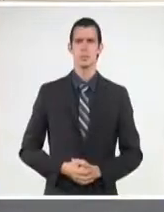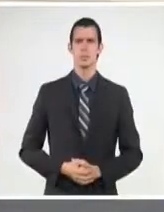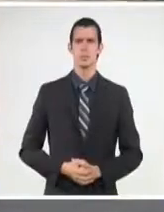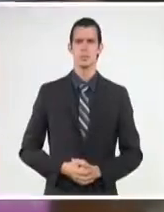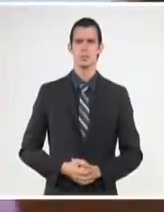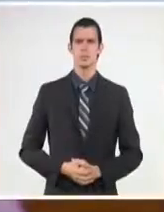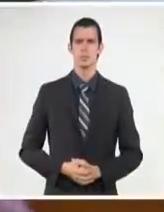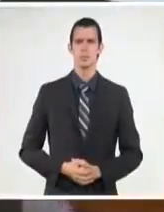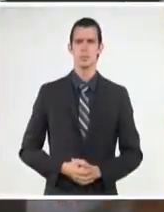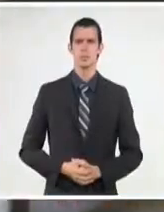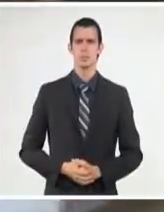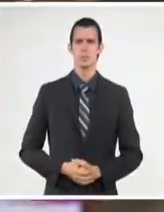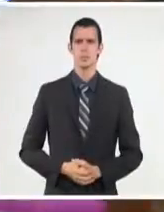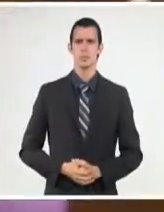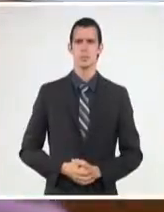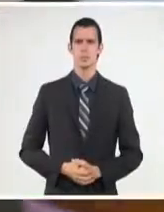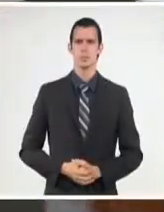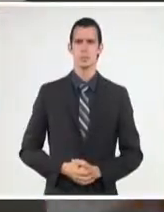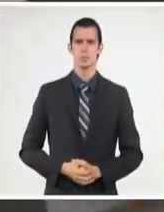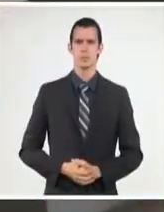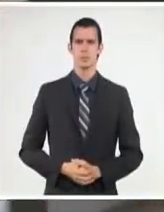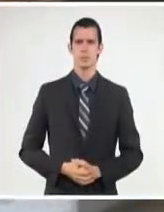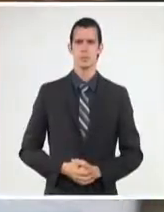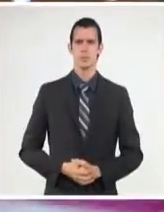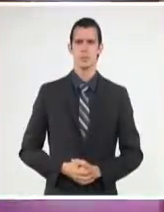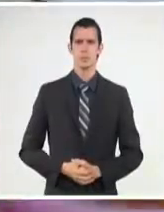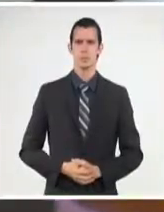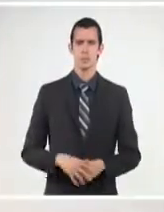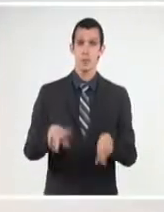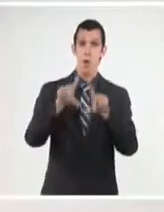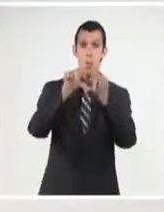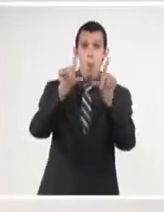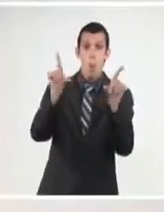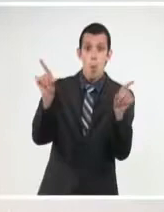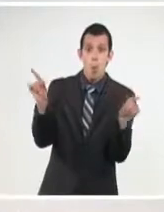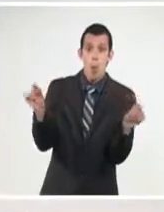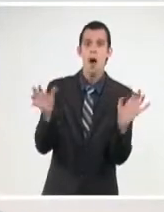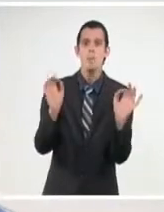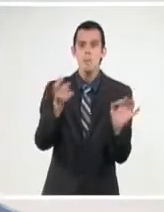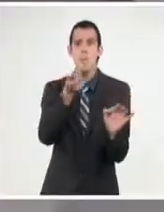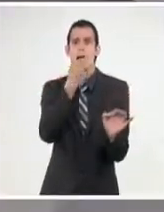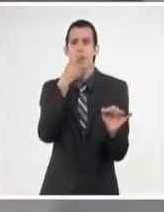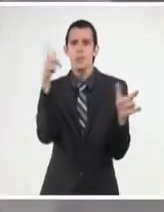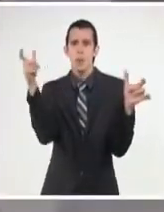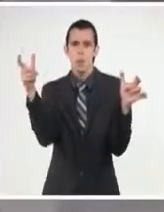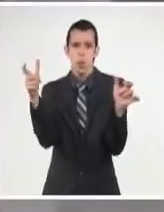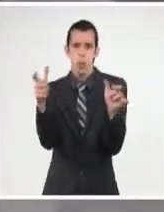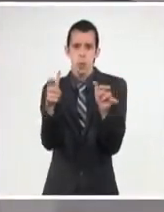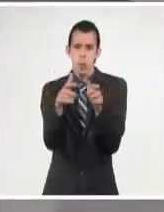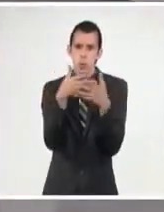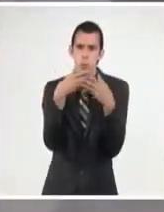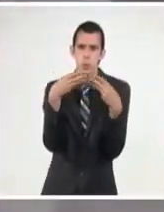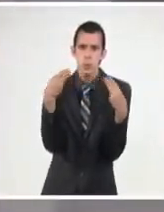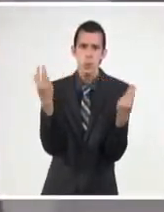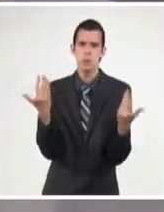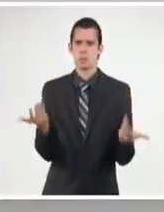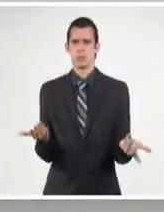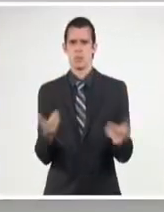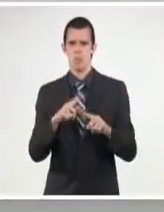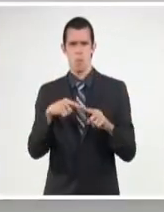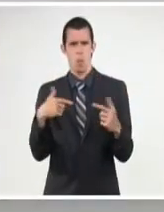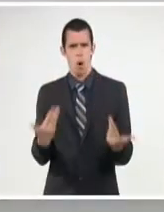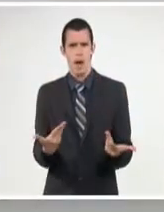La falta de medicamentos marca el día a día para los cubanos. La industria farmacéutica no logra aún recuperar su ritmo